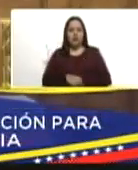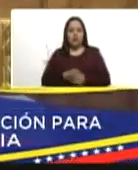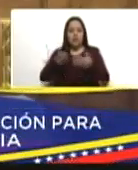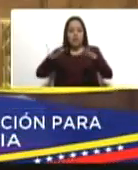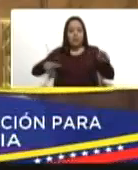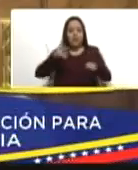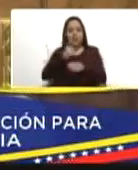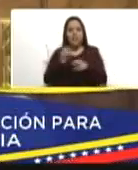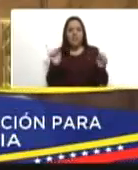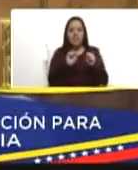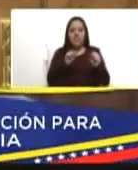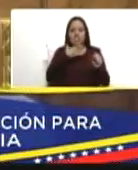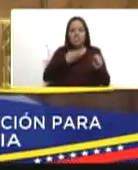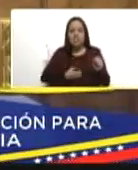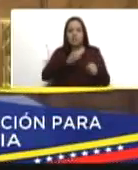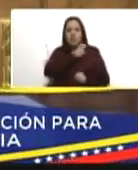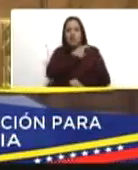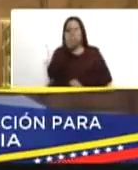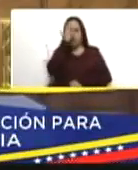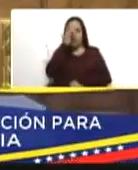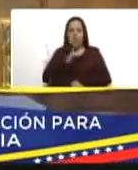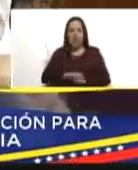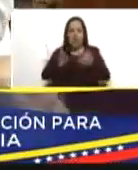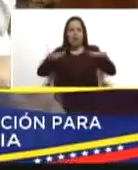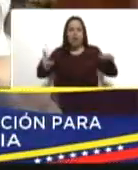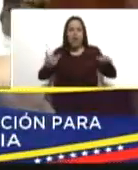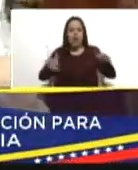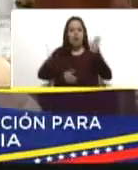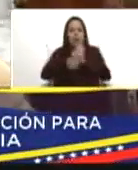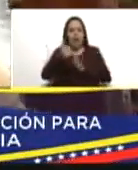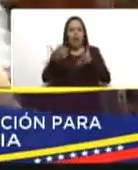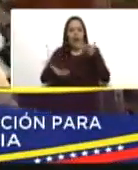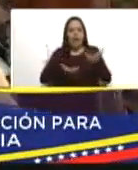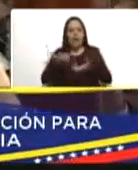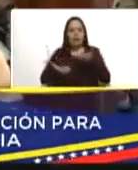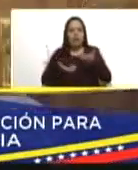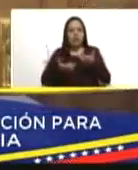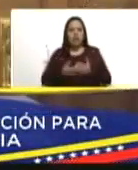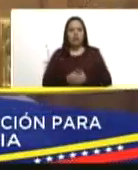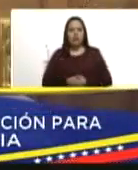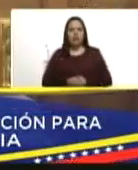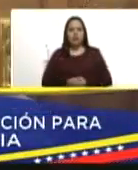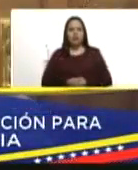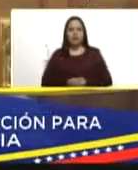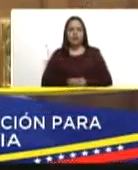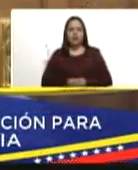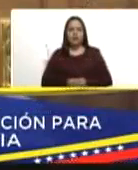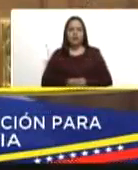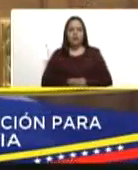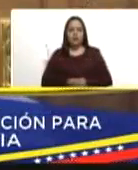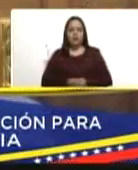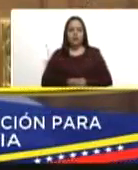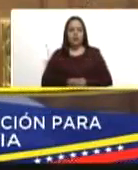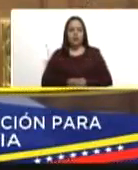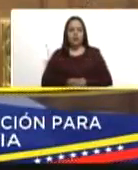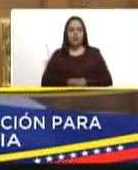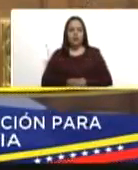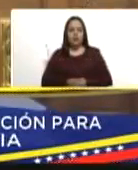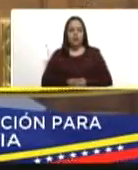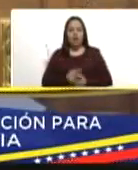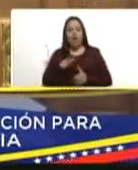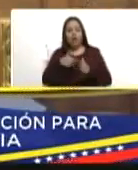Diciembre enero y febrero el mar está más caliente que nunca entonces pudieron